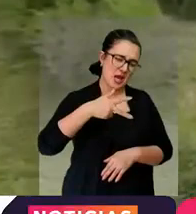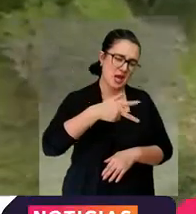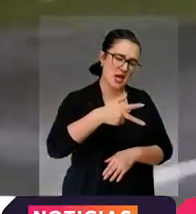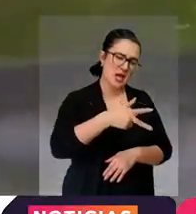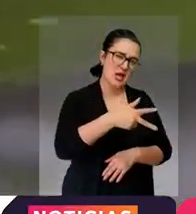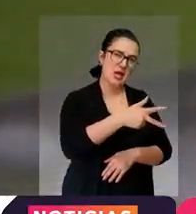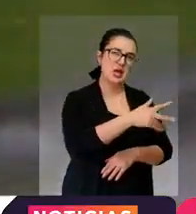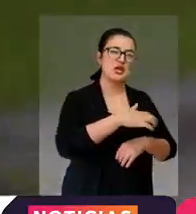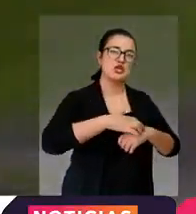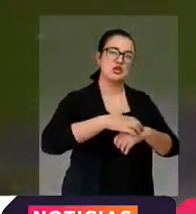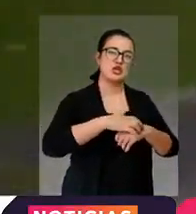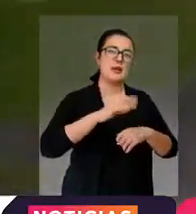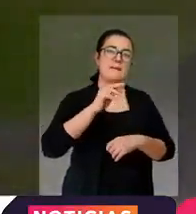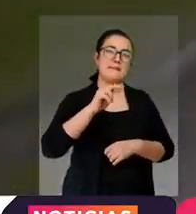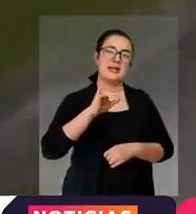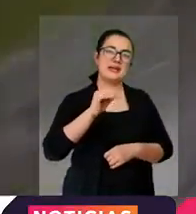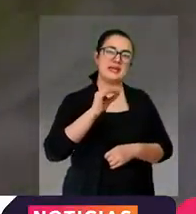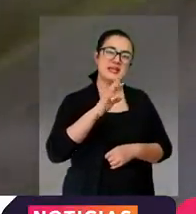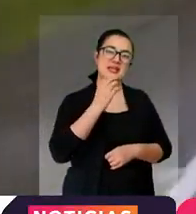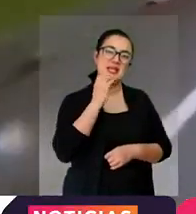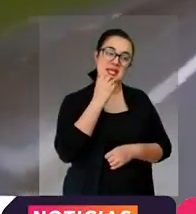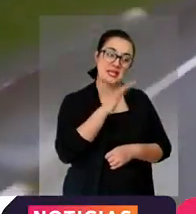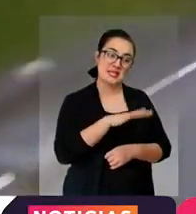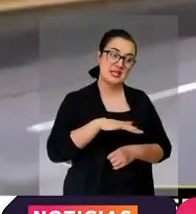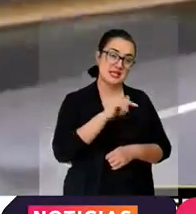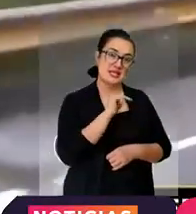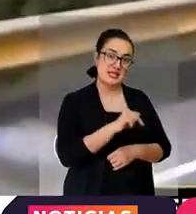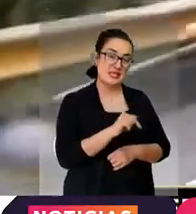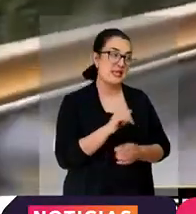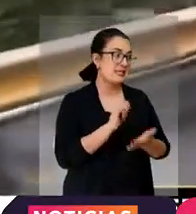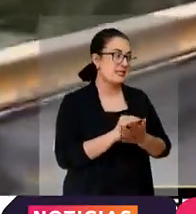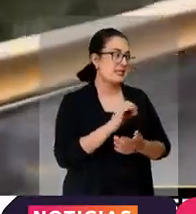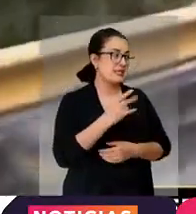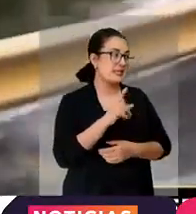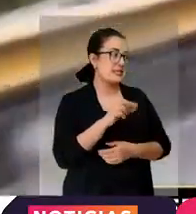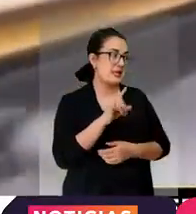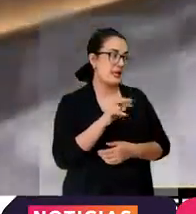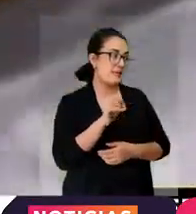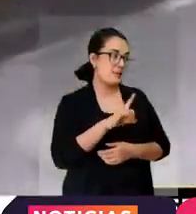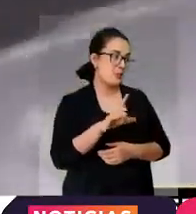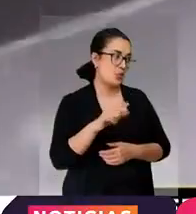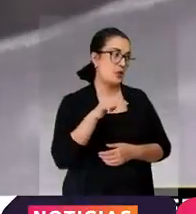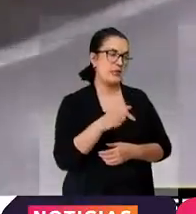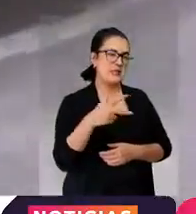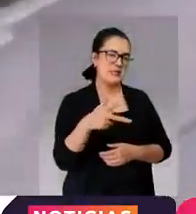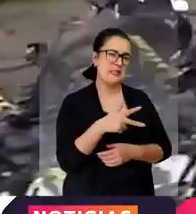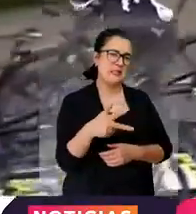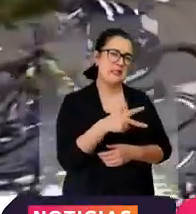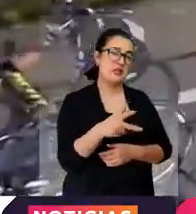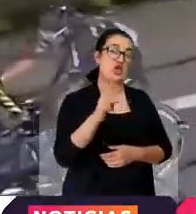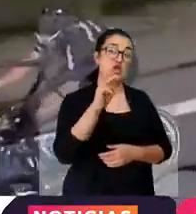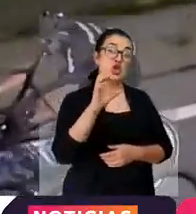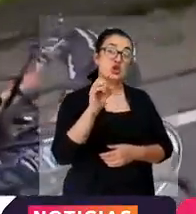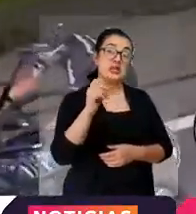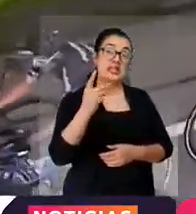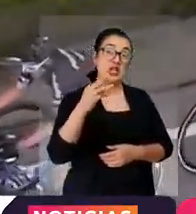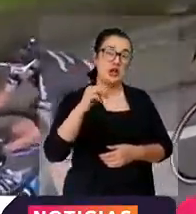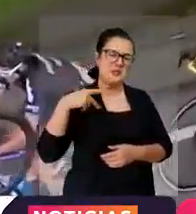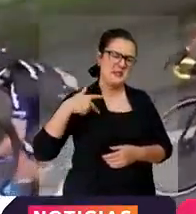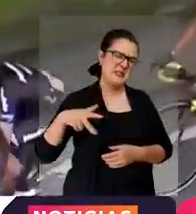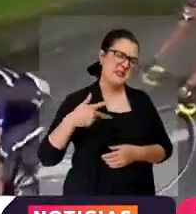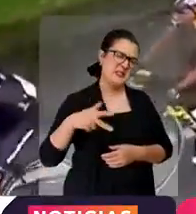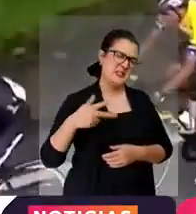de Mariquita. El corredor nariñense Robinson Shalaput del Team Medellín tomó la bajada de más de 80 kilómetros en solitario y contó con